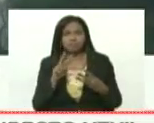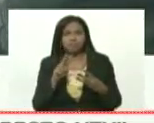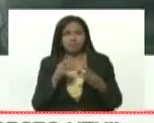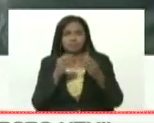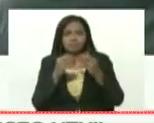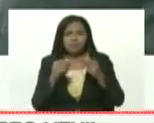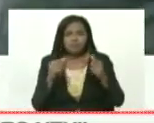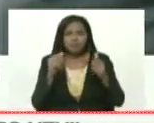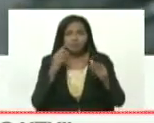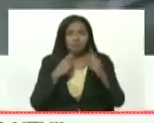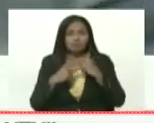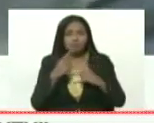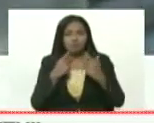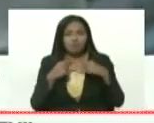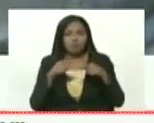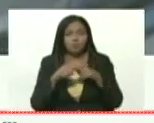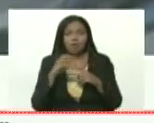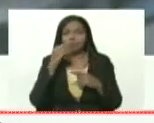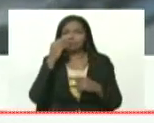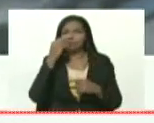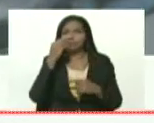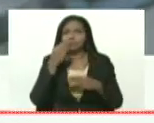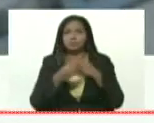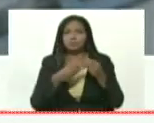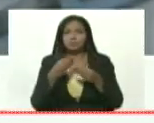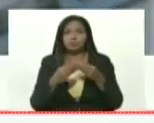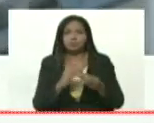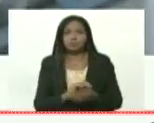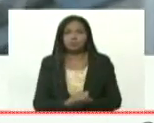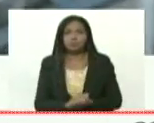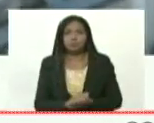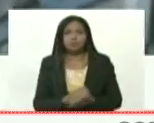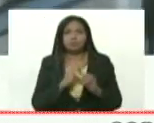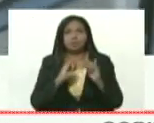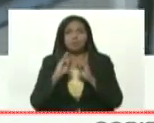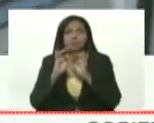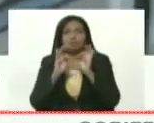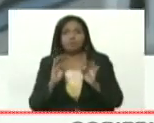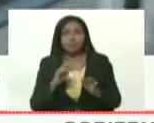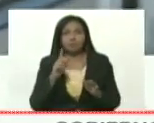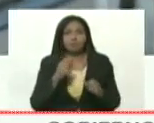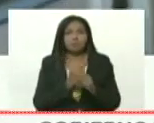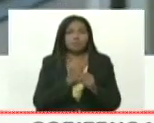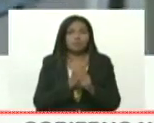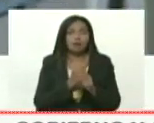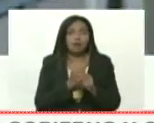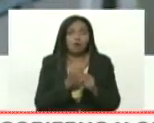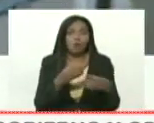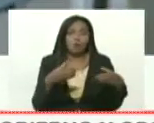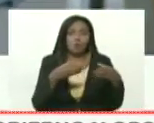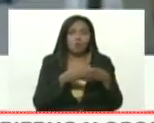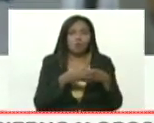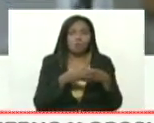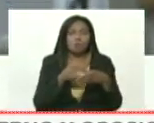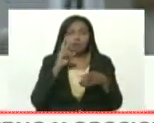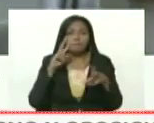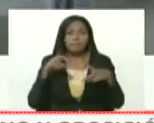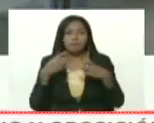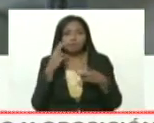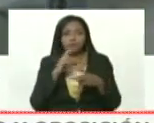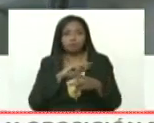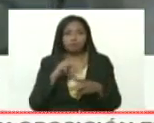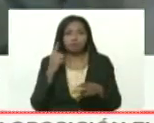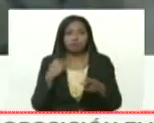textura, su color y su sabor. Y así, con el trabajo en equipo, con la redacción que